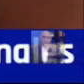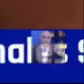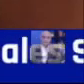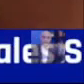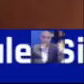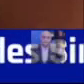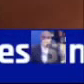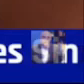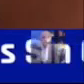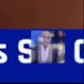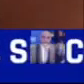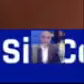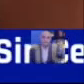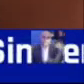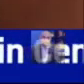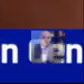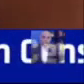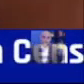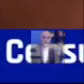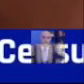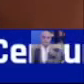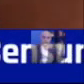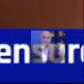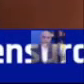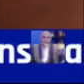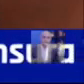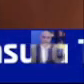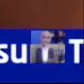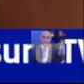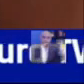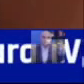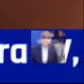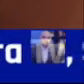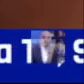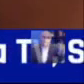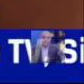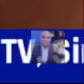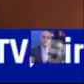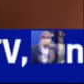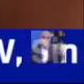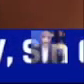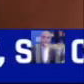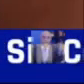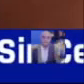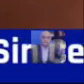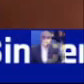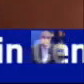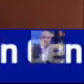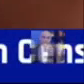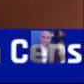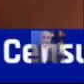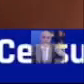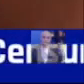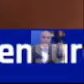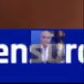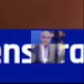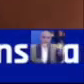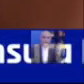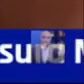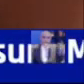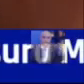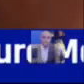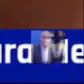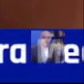lo que está ocurriendo hoy con esa revista es, sin lugar a dudas, una traición